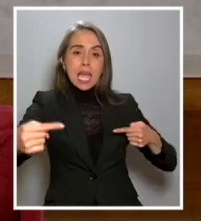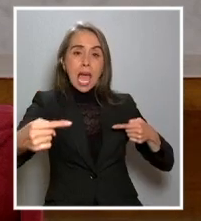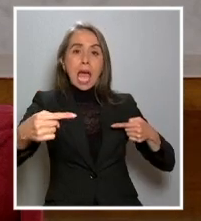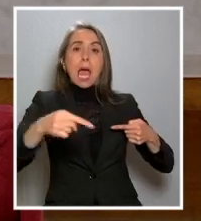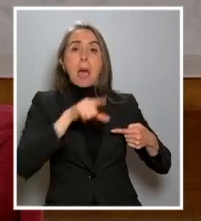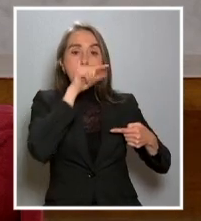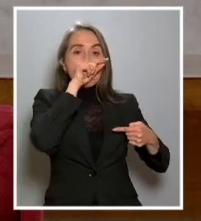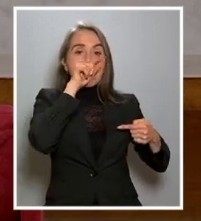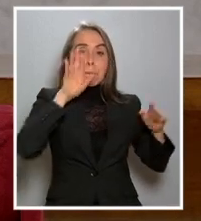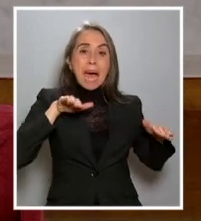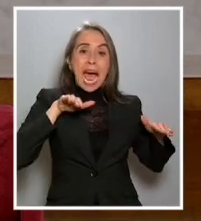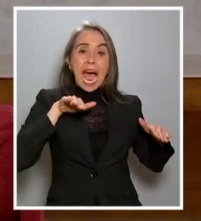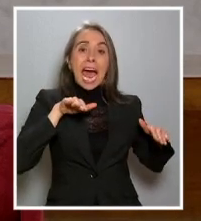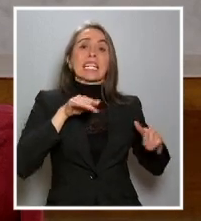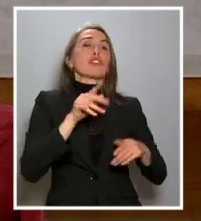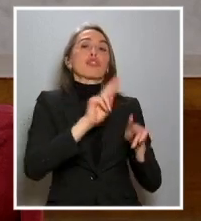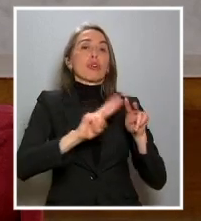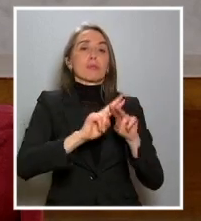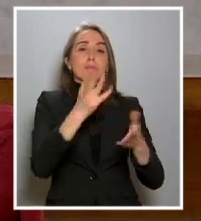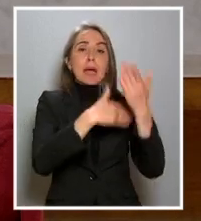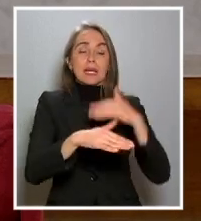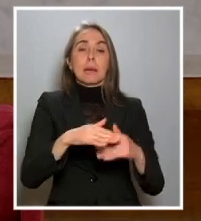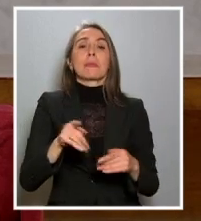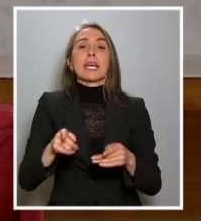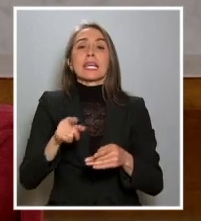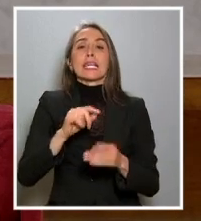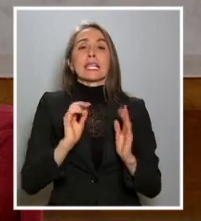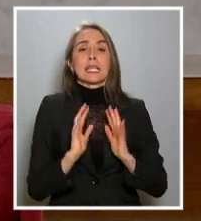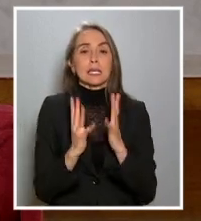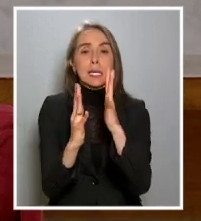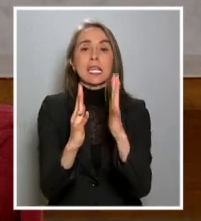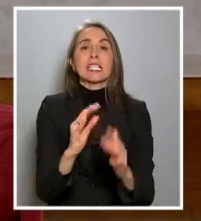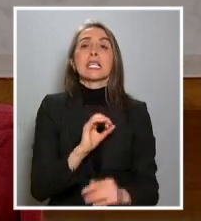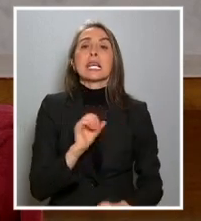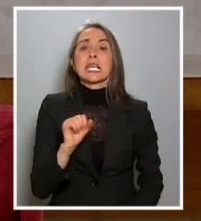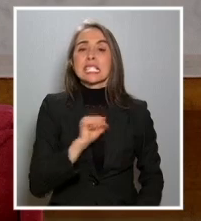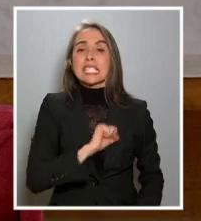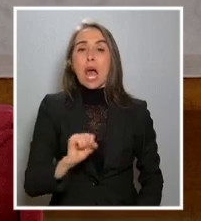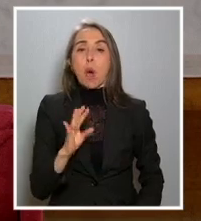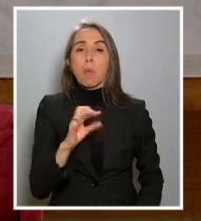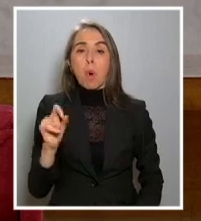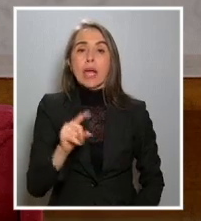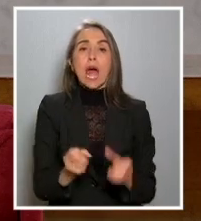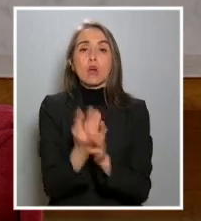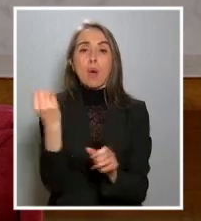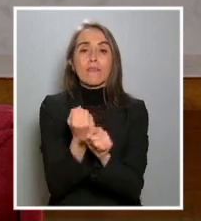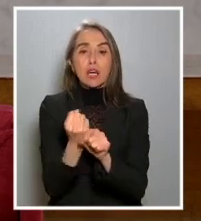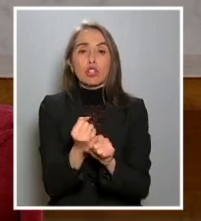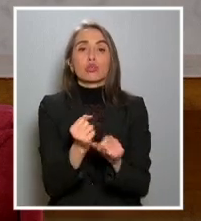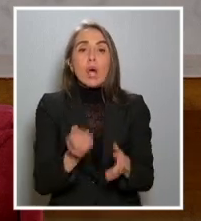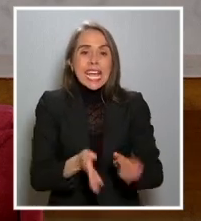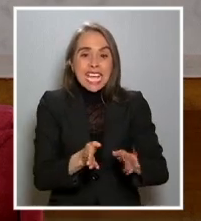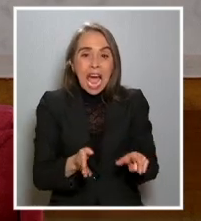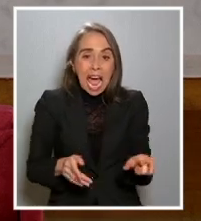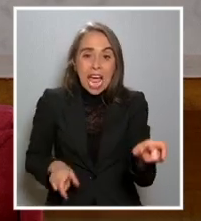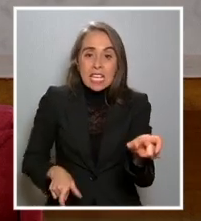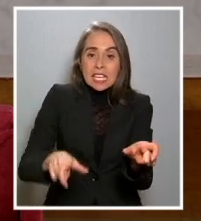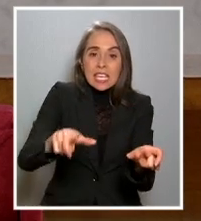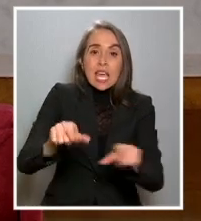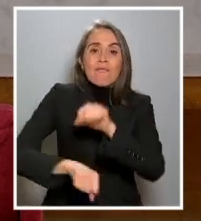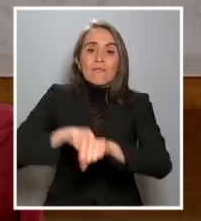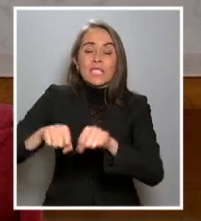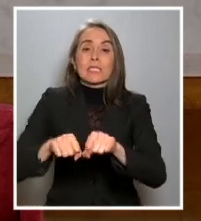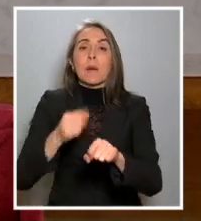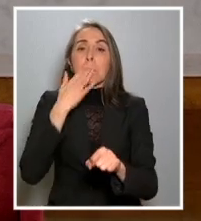Pajaritos, pasando por el rediseño del Parque Santiago Bueras, nuevas ciclovías y muchas obras de infraestructura que mejorarán el